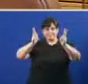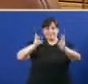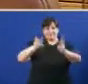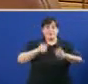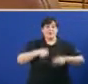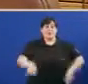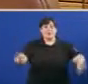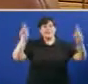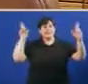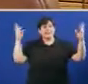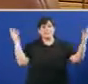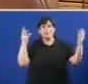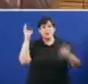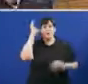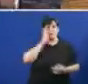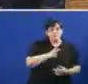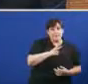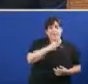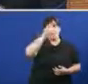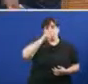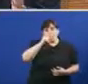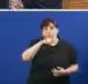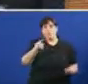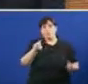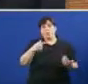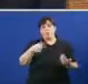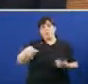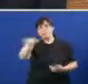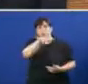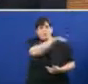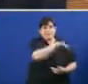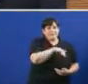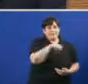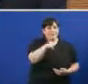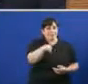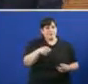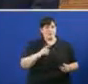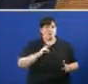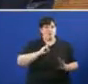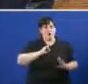Gondomar, Vigo, a Mariña Lucense e o Salnés non o consideren obras faraónicas. Moitas grazas, señoría.